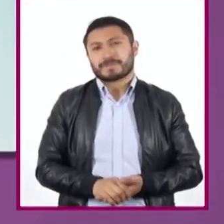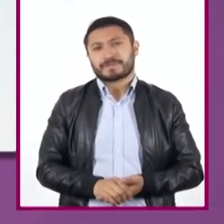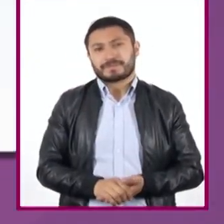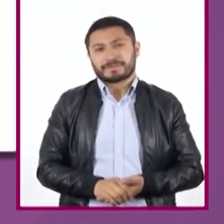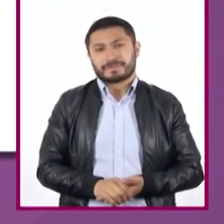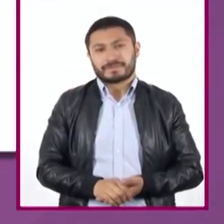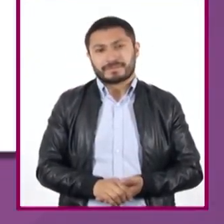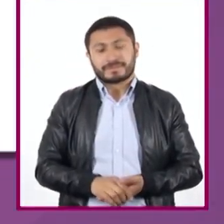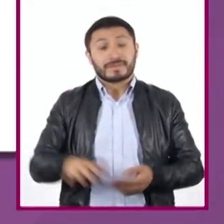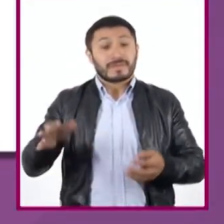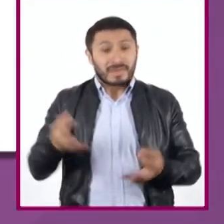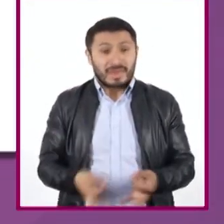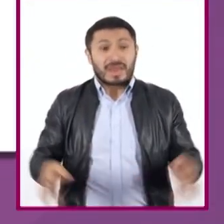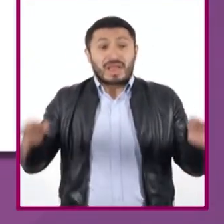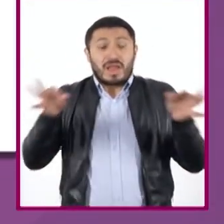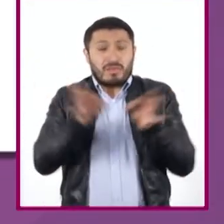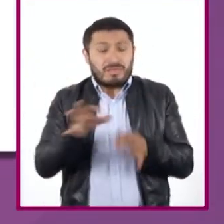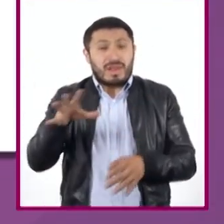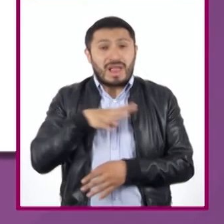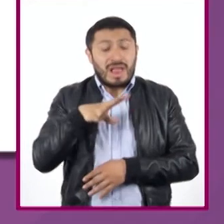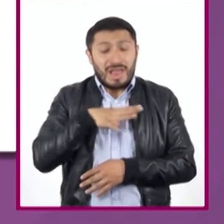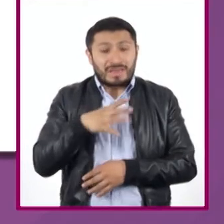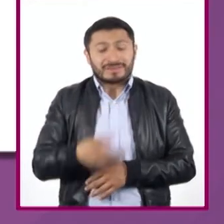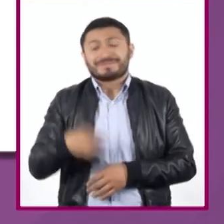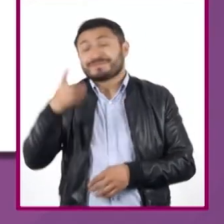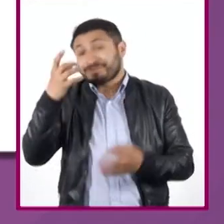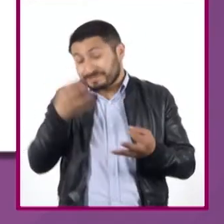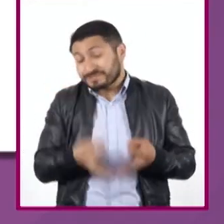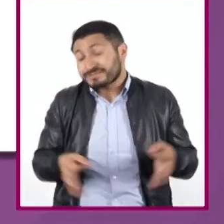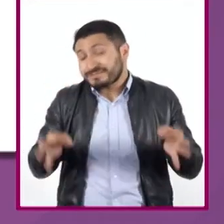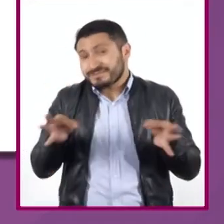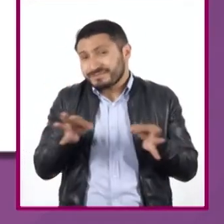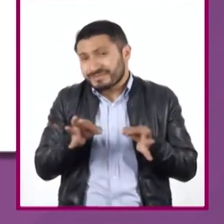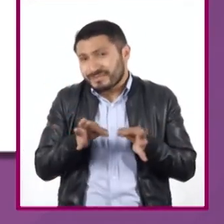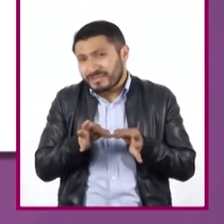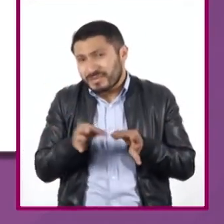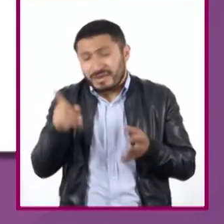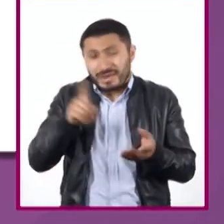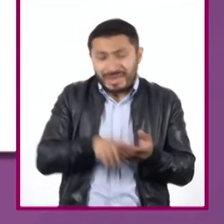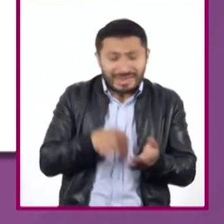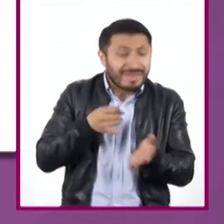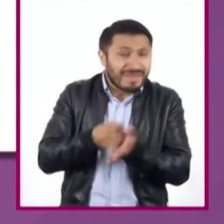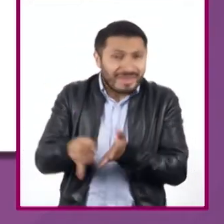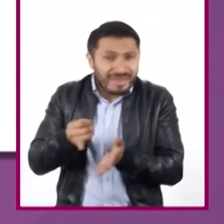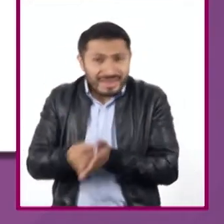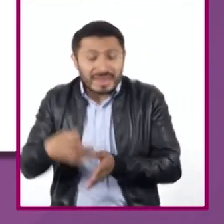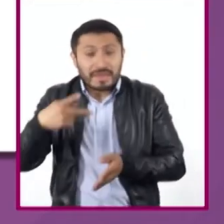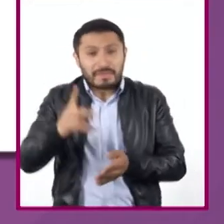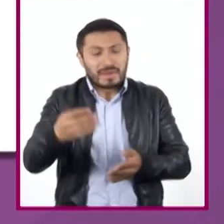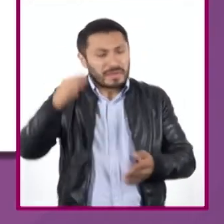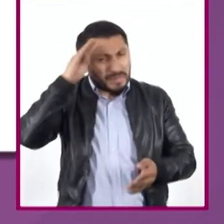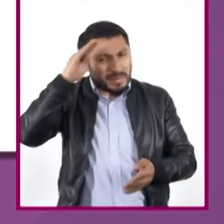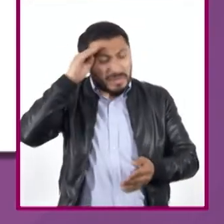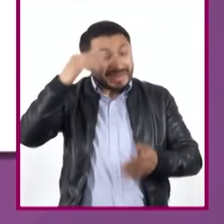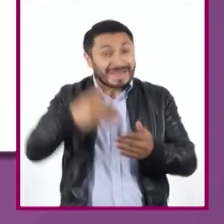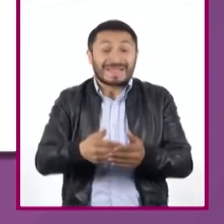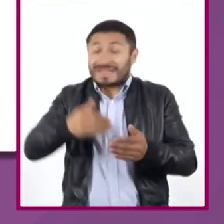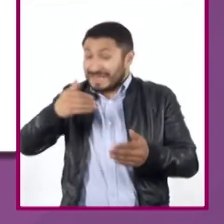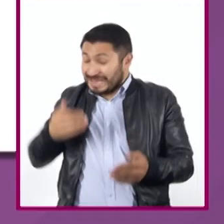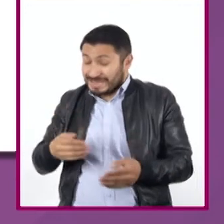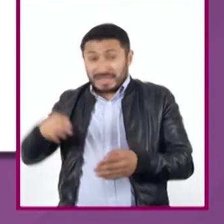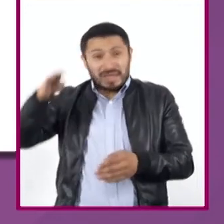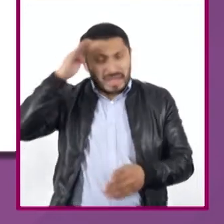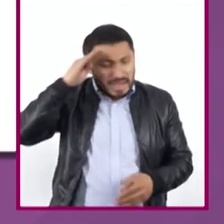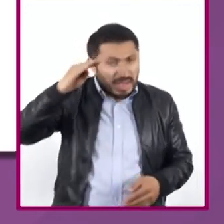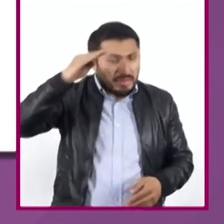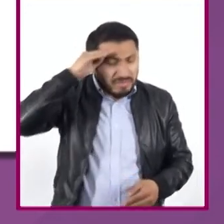Por la importancia que tienen, conviene dedicar un tiempo a algunas decisiones antes de elegir la mejor. Piensa en más de